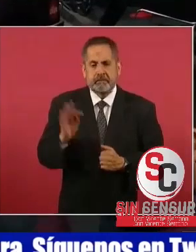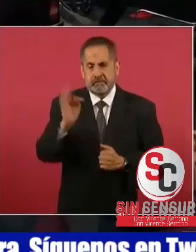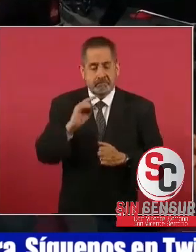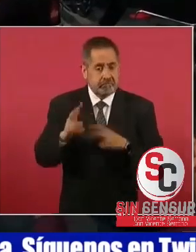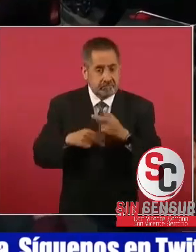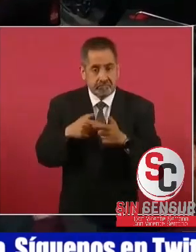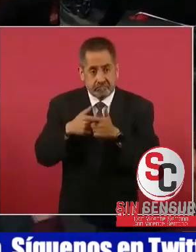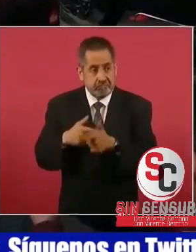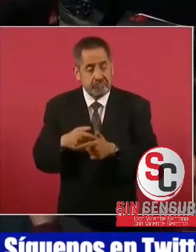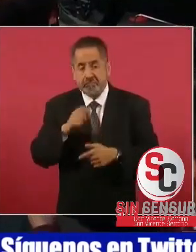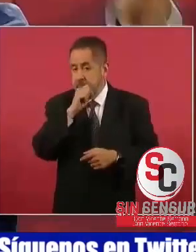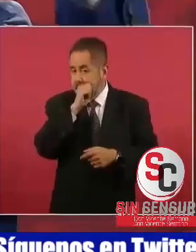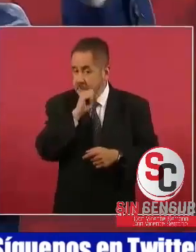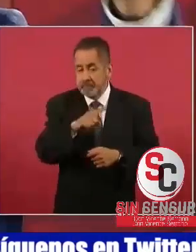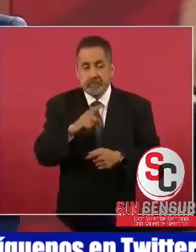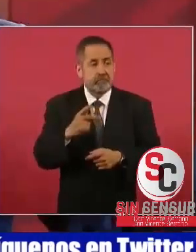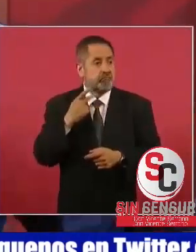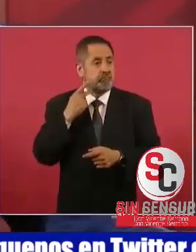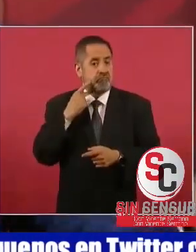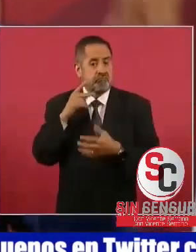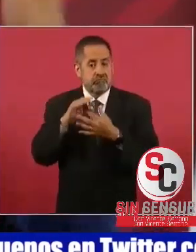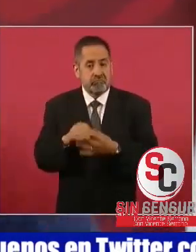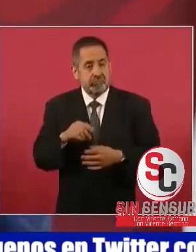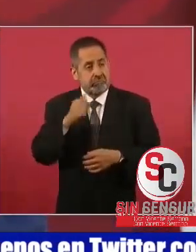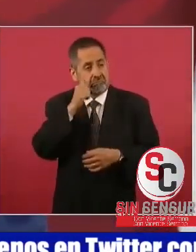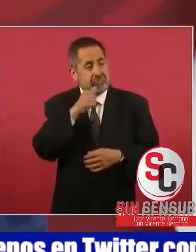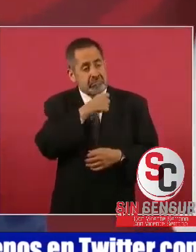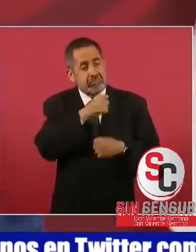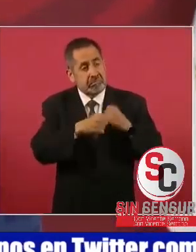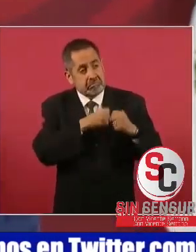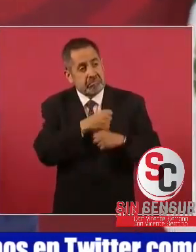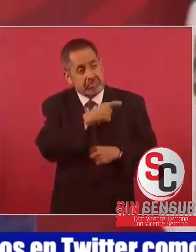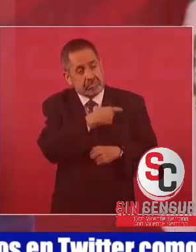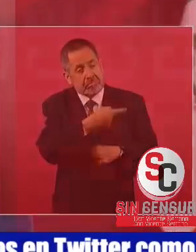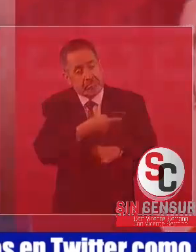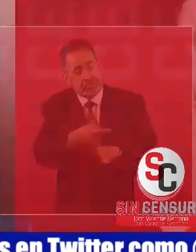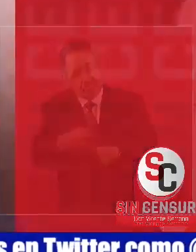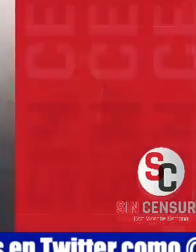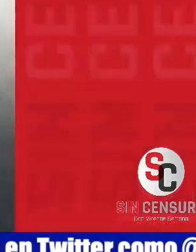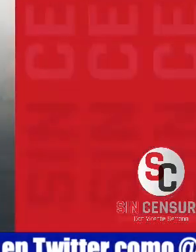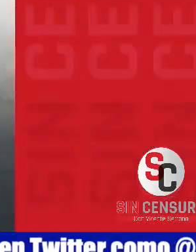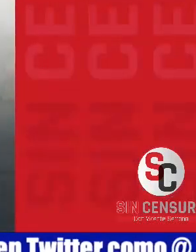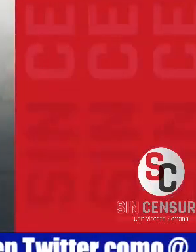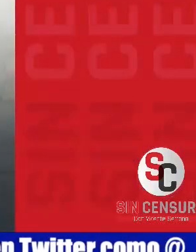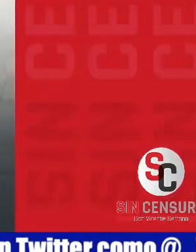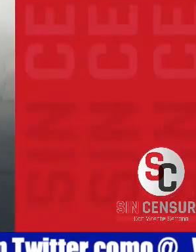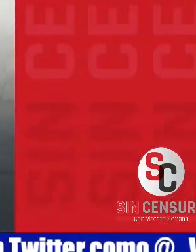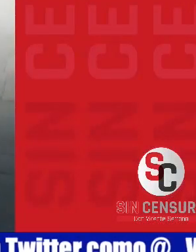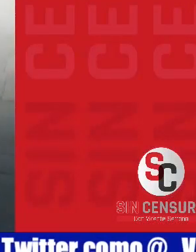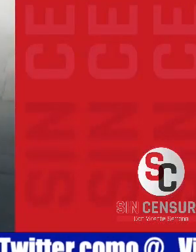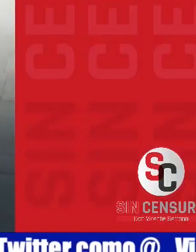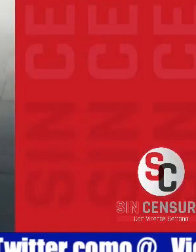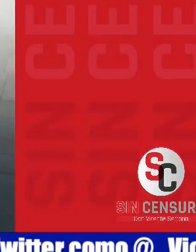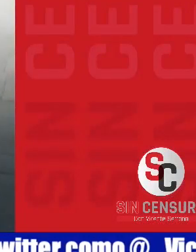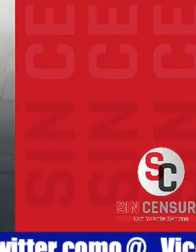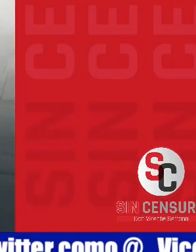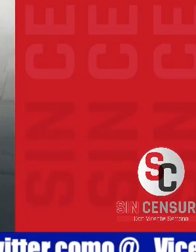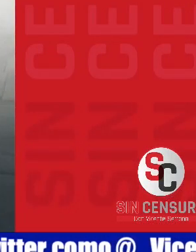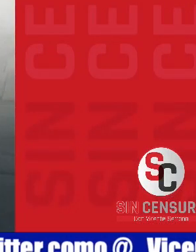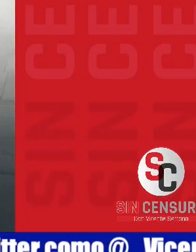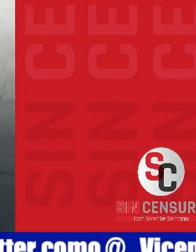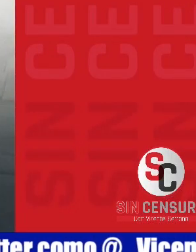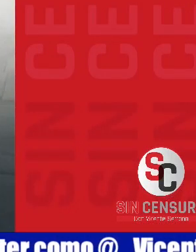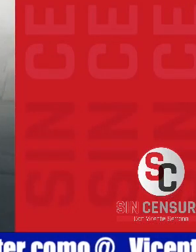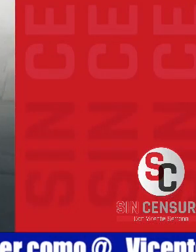hay elementos en este libro, por eso es importante que la gente lo revise, lo lea a fondo, para que puedan encontrar justamente